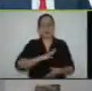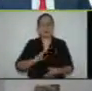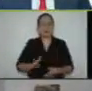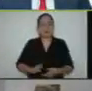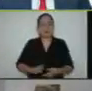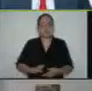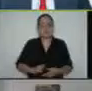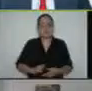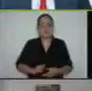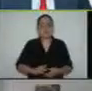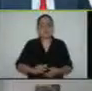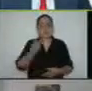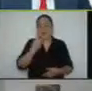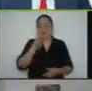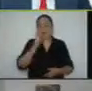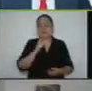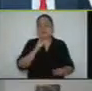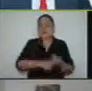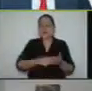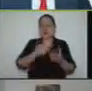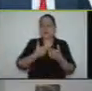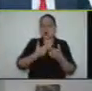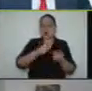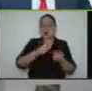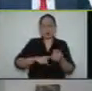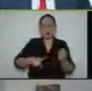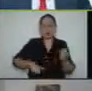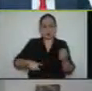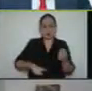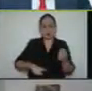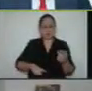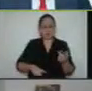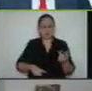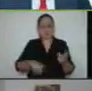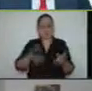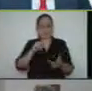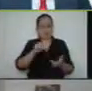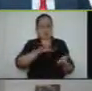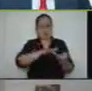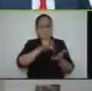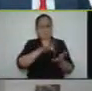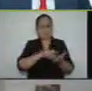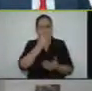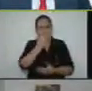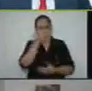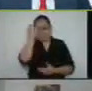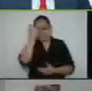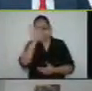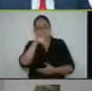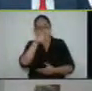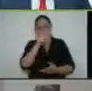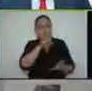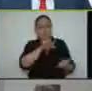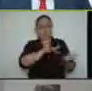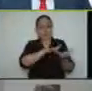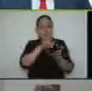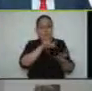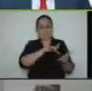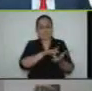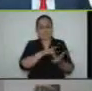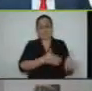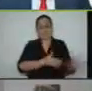un recurso público en sí mismo, y por lo tanto en esta temática me